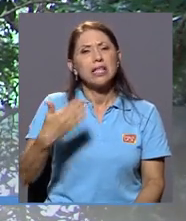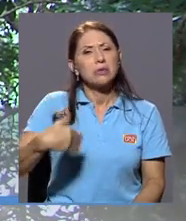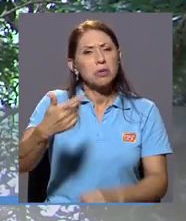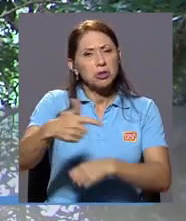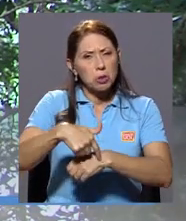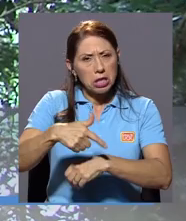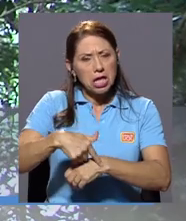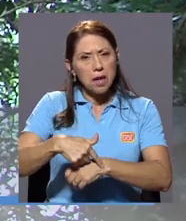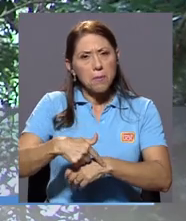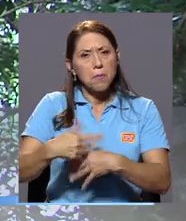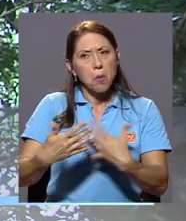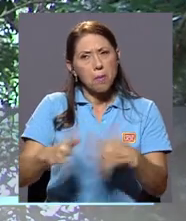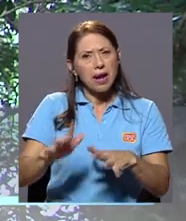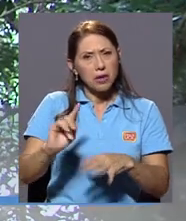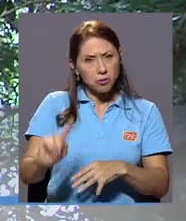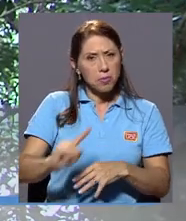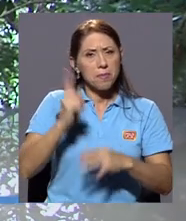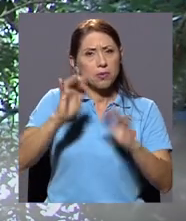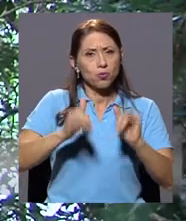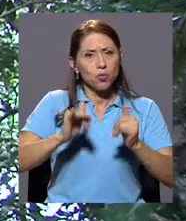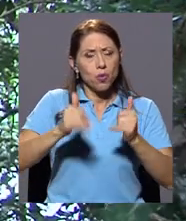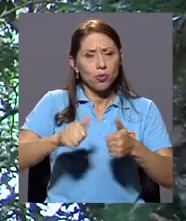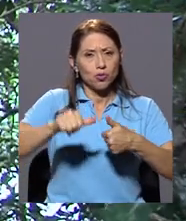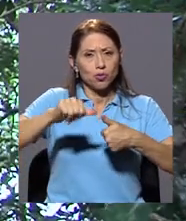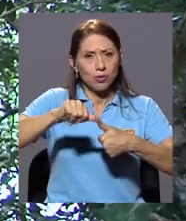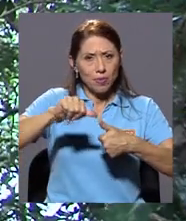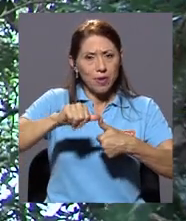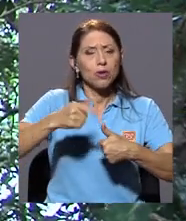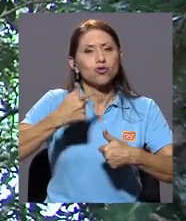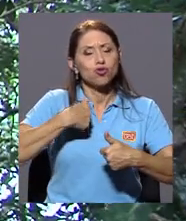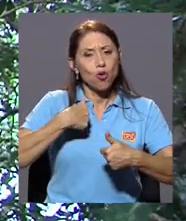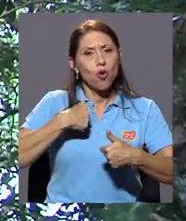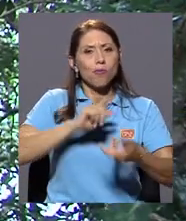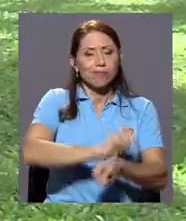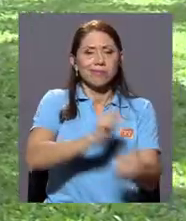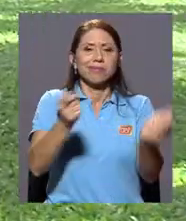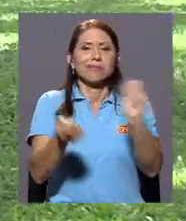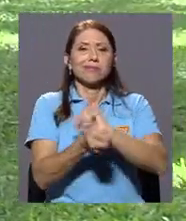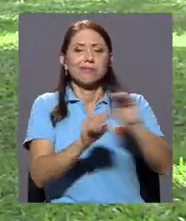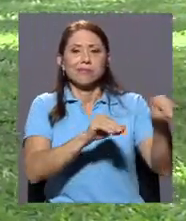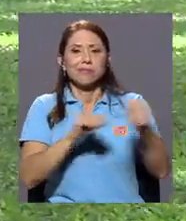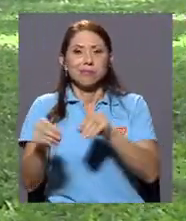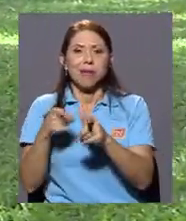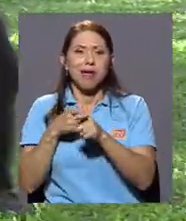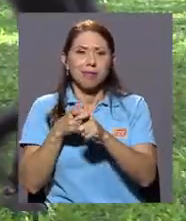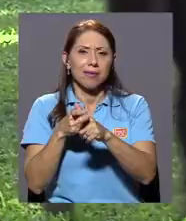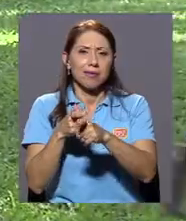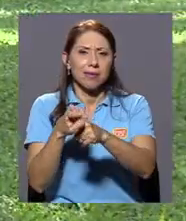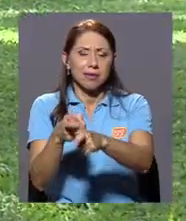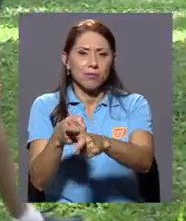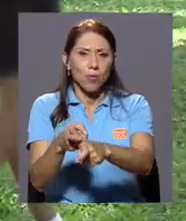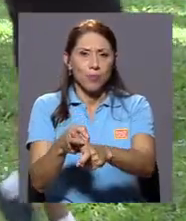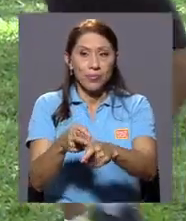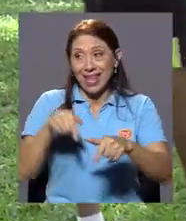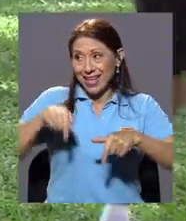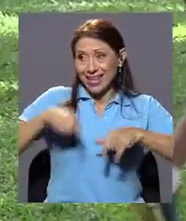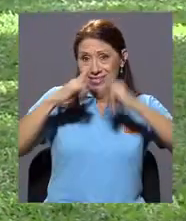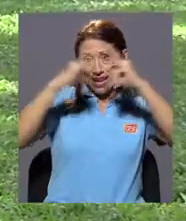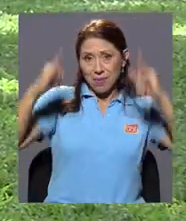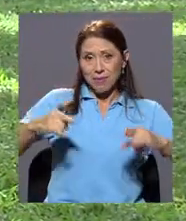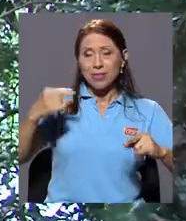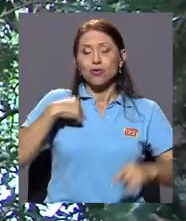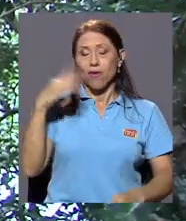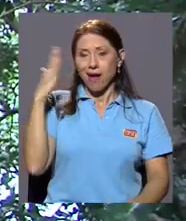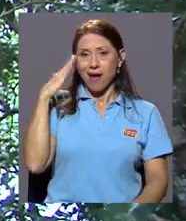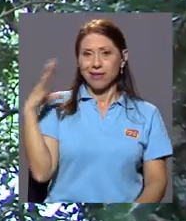para unos juegos para centroamericanos, para los primeros en San José, me pasé a atletismo. Desde entonces estoy en atletismo. Por este campamento es que